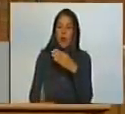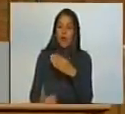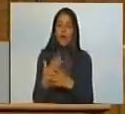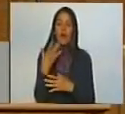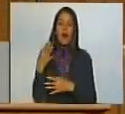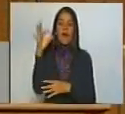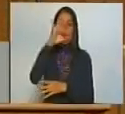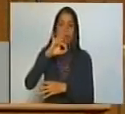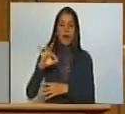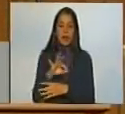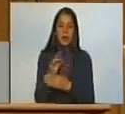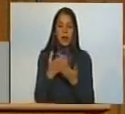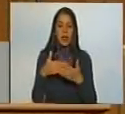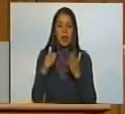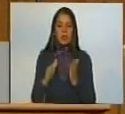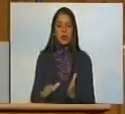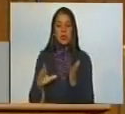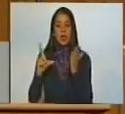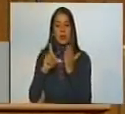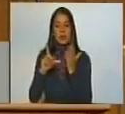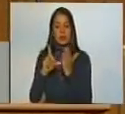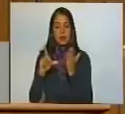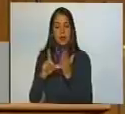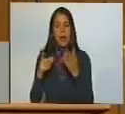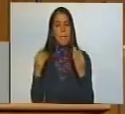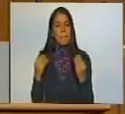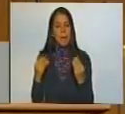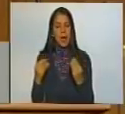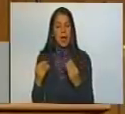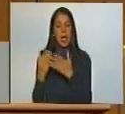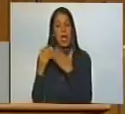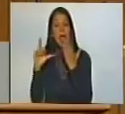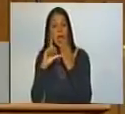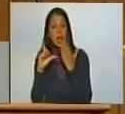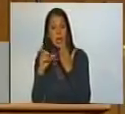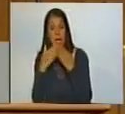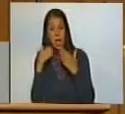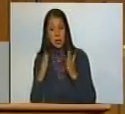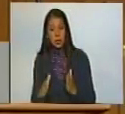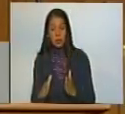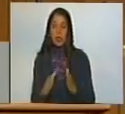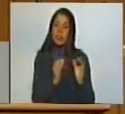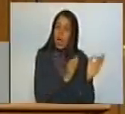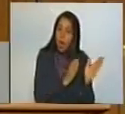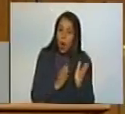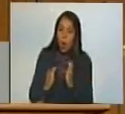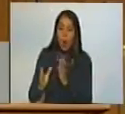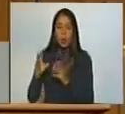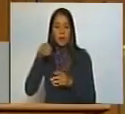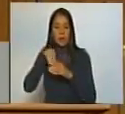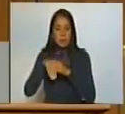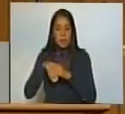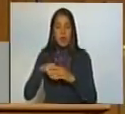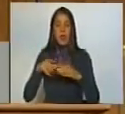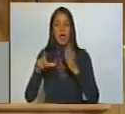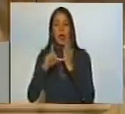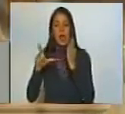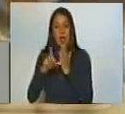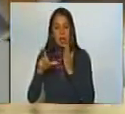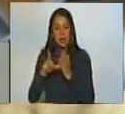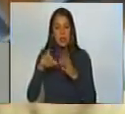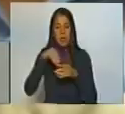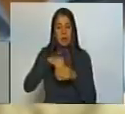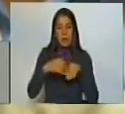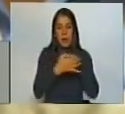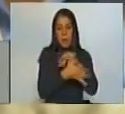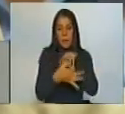Federación Venezolana de Estudiantes de Educación Media para que los estudiantes nos organizáramos más en nuestros liceos, en nuestros municipios, en nuestro